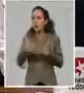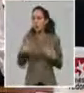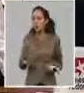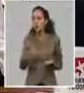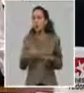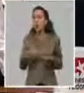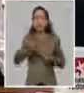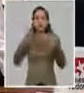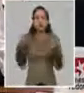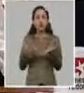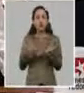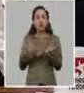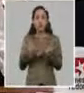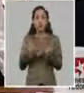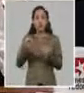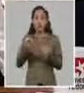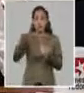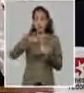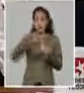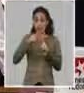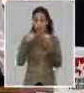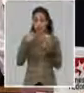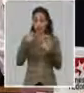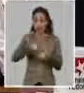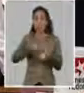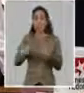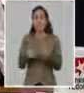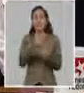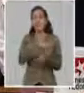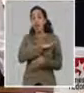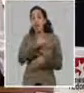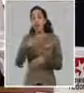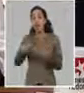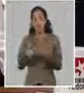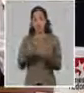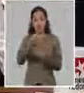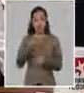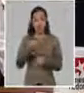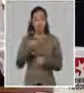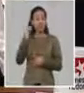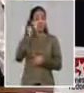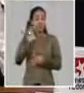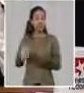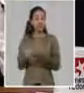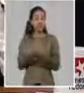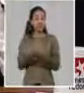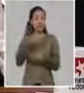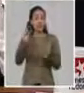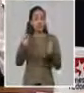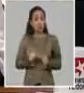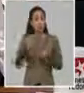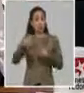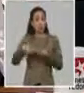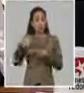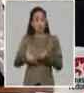ahora inmediata es a partir de el día 10 hasta el día 20, que sabemos que son los días donde se van agotando los